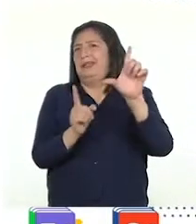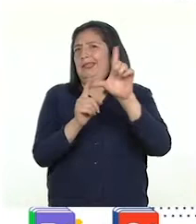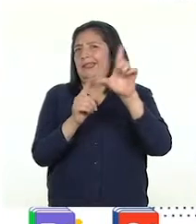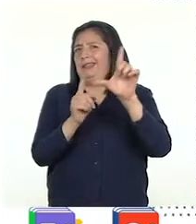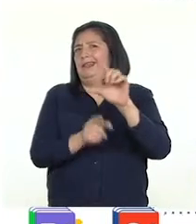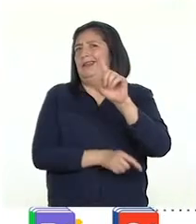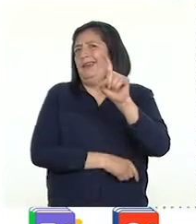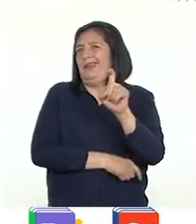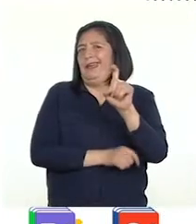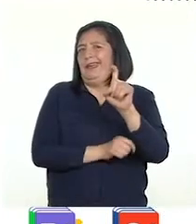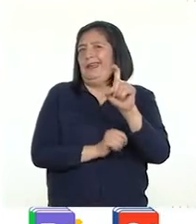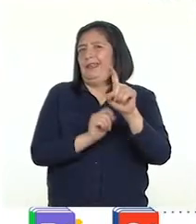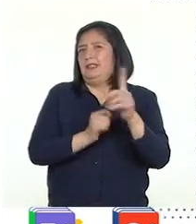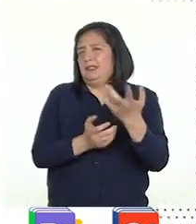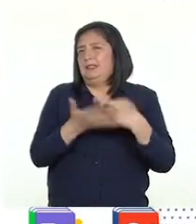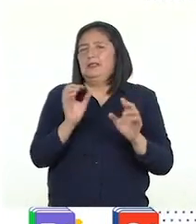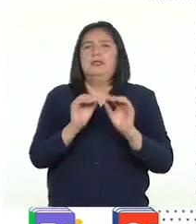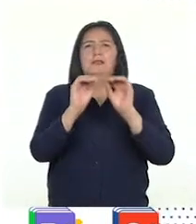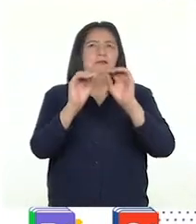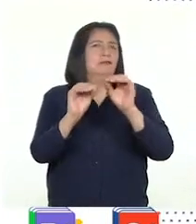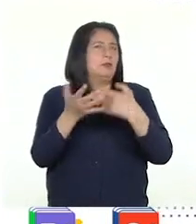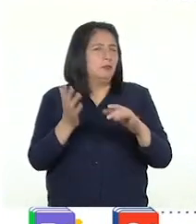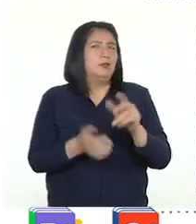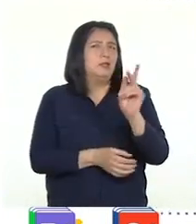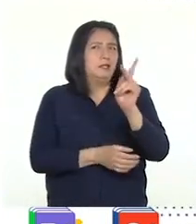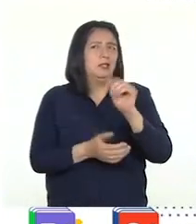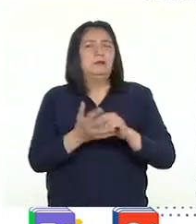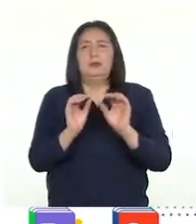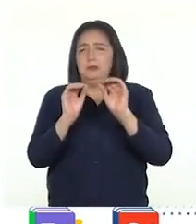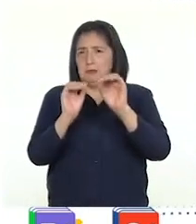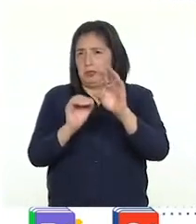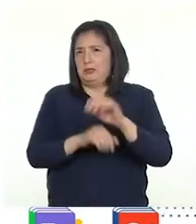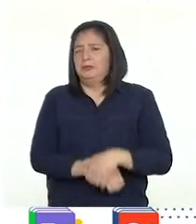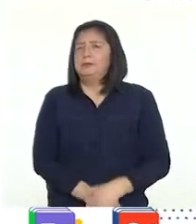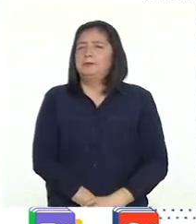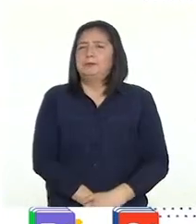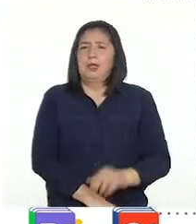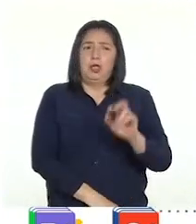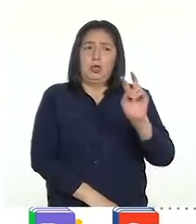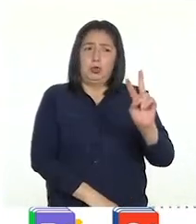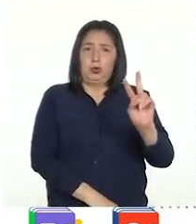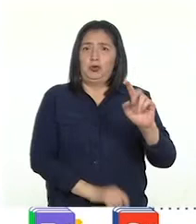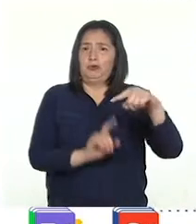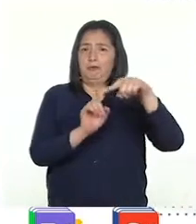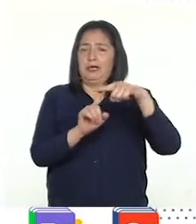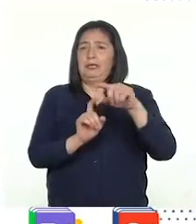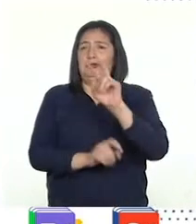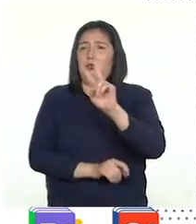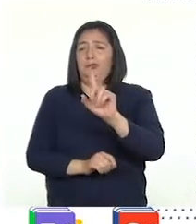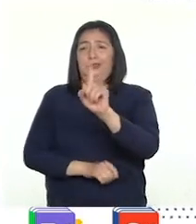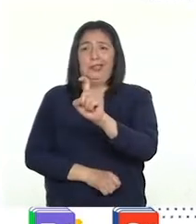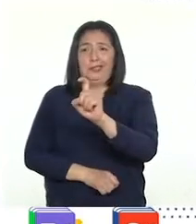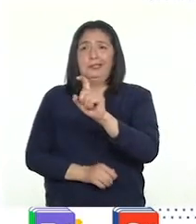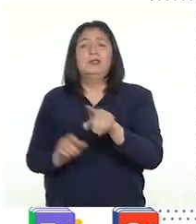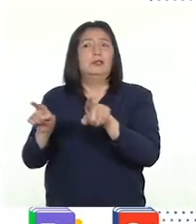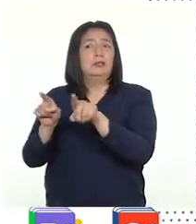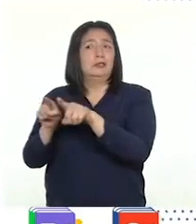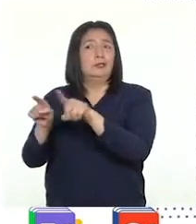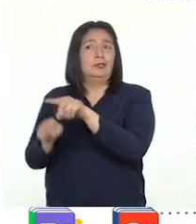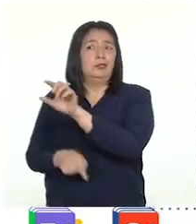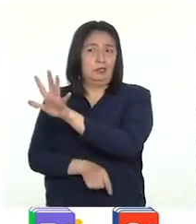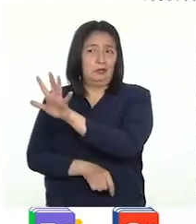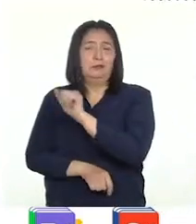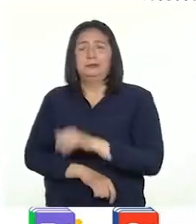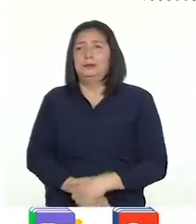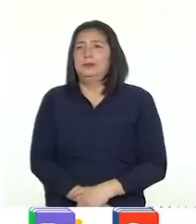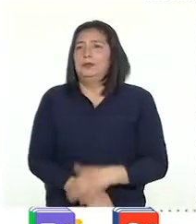X que represente los kilogramos, tendríamos que 2 más 2X es igual a